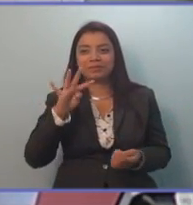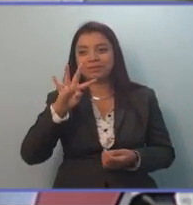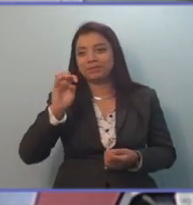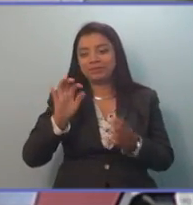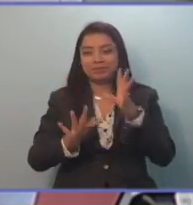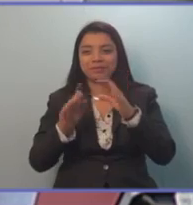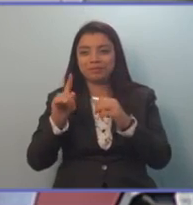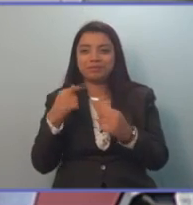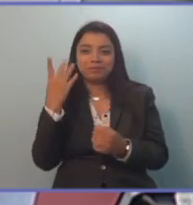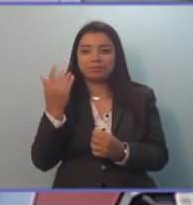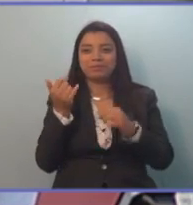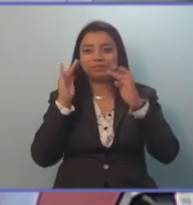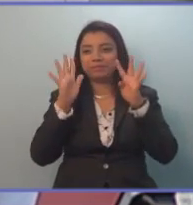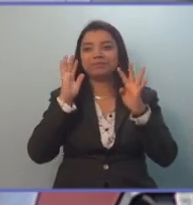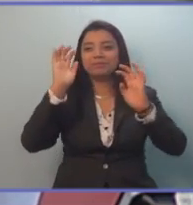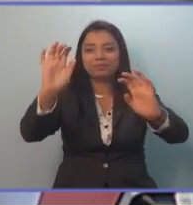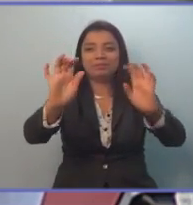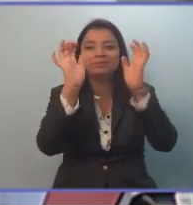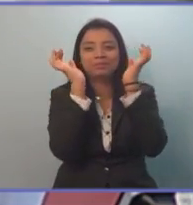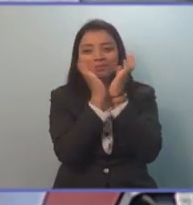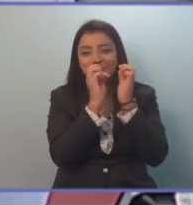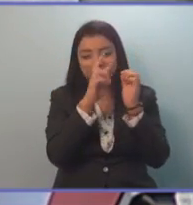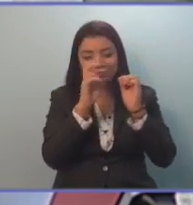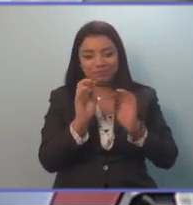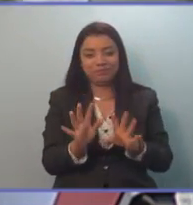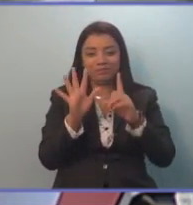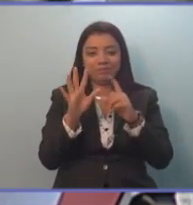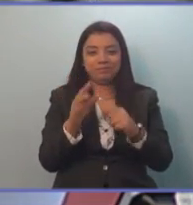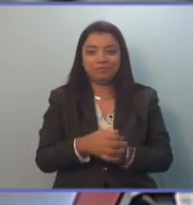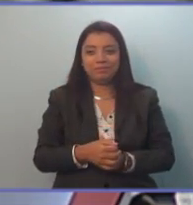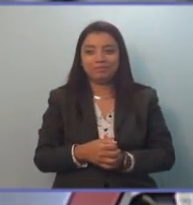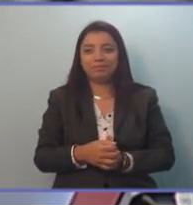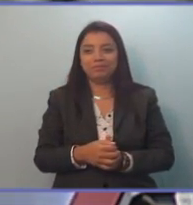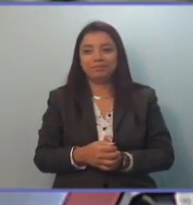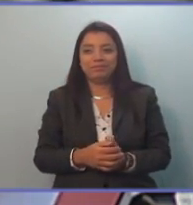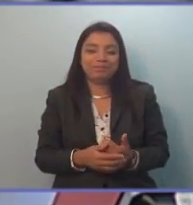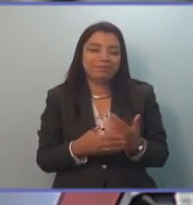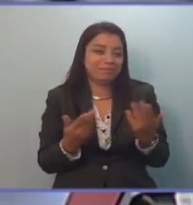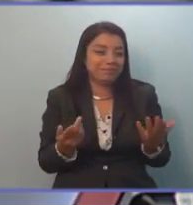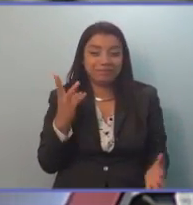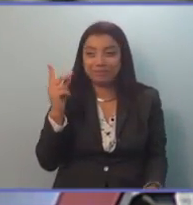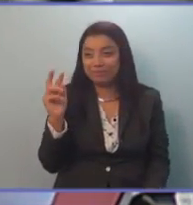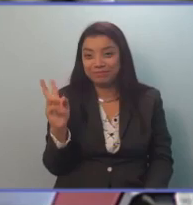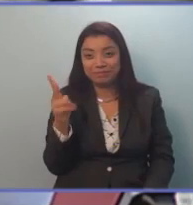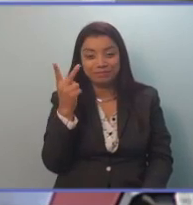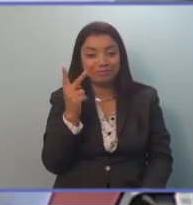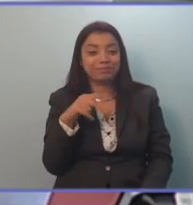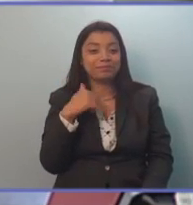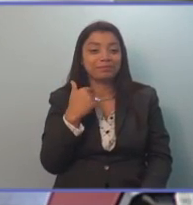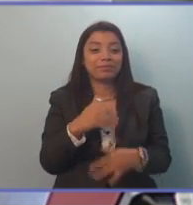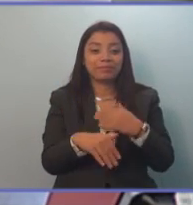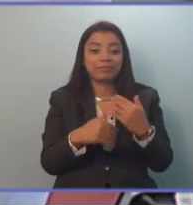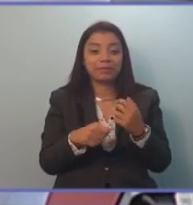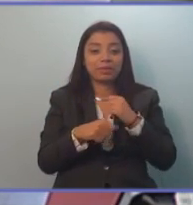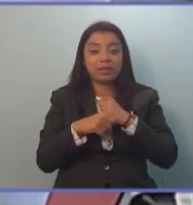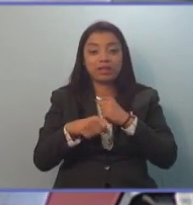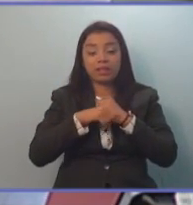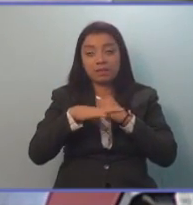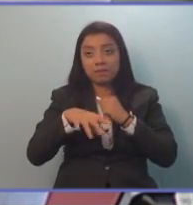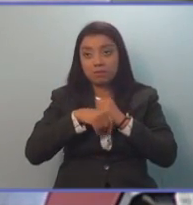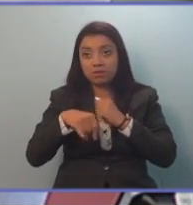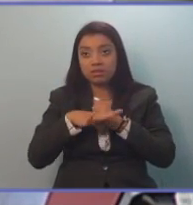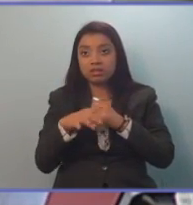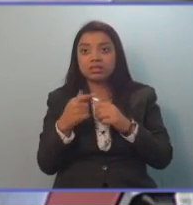del día 9 de mayo del 2016. Romanos 2. Que desde la promulgación y entrada